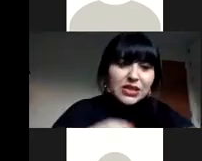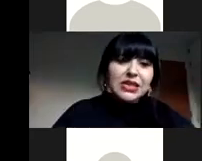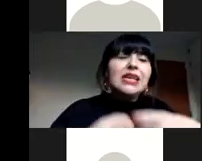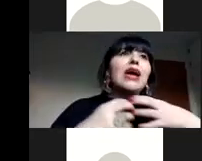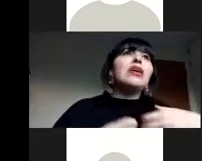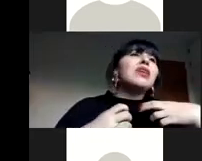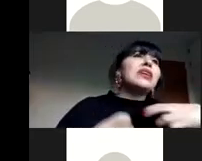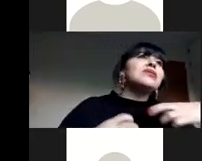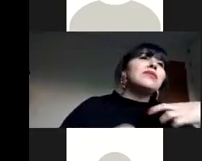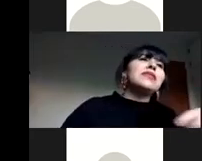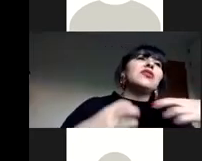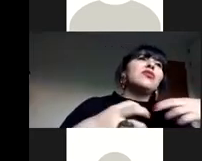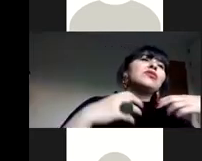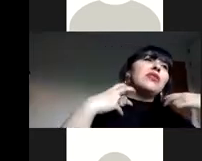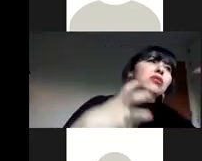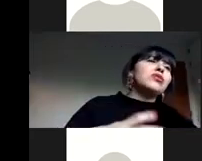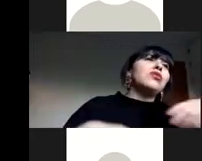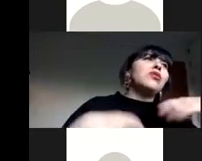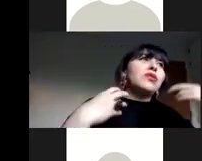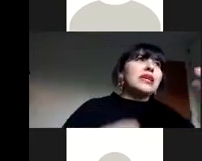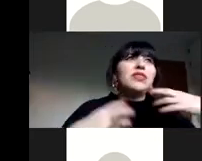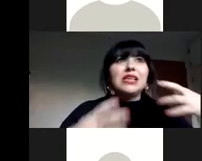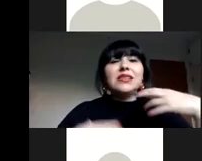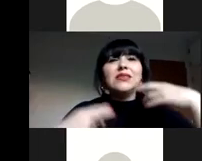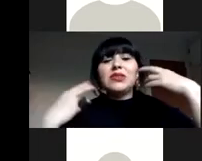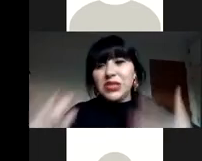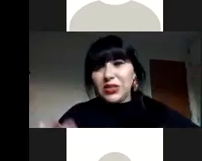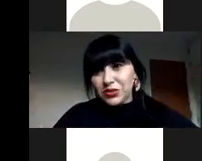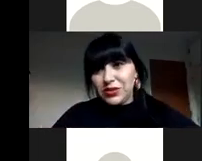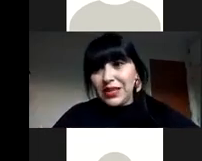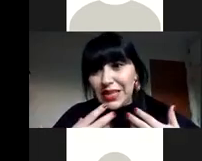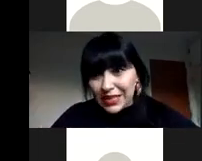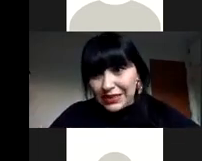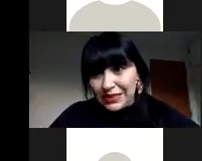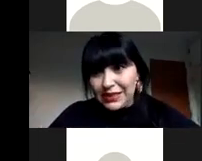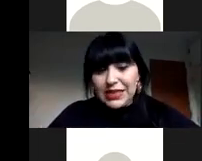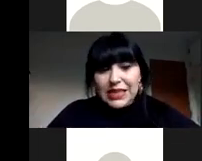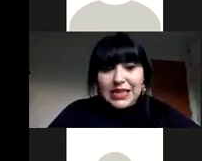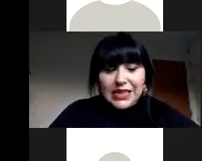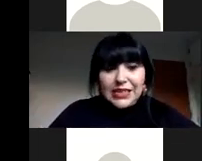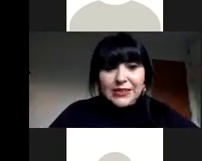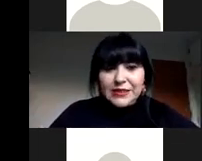Hay una correlación ahí, hay una correlación también de cómo los adultos nos comportamos delante de nuestros hijos e hijas.